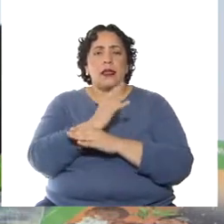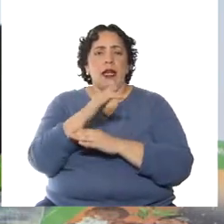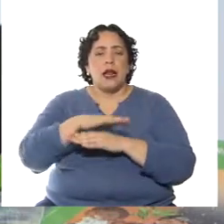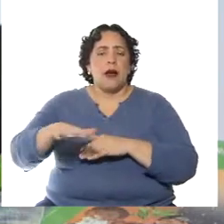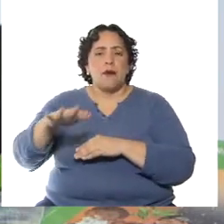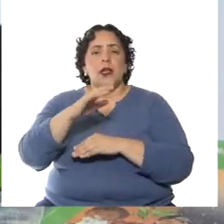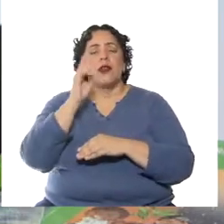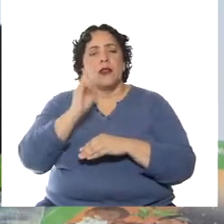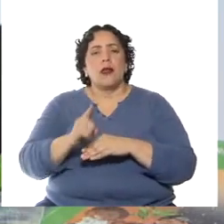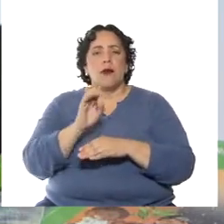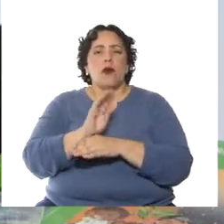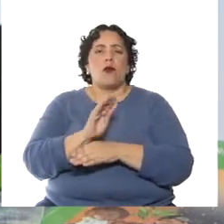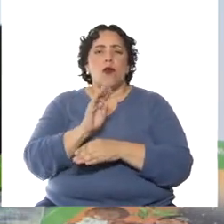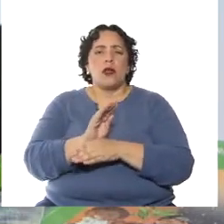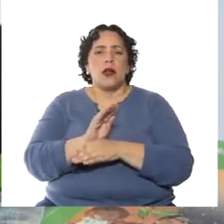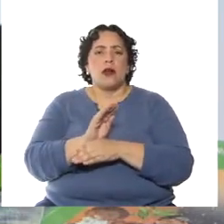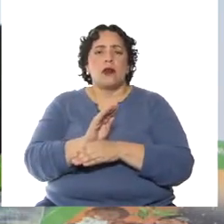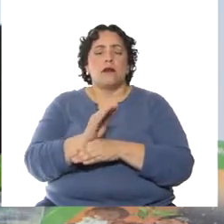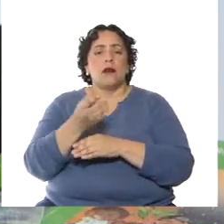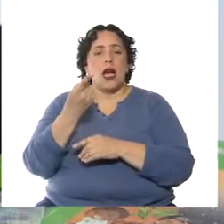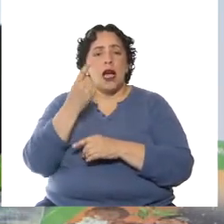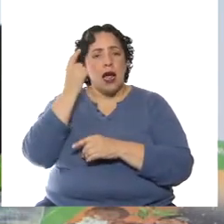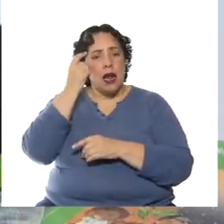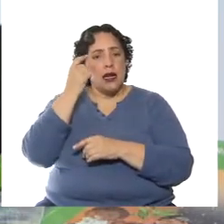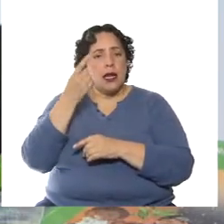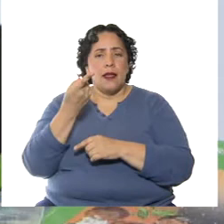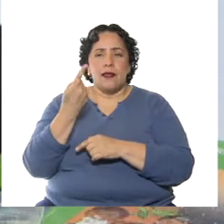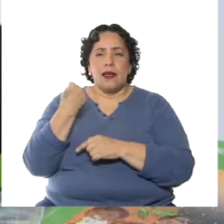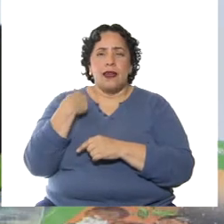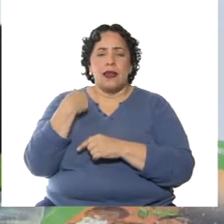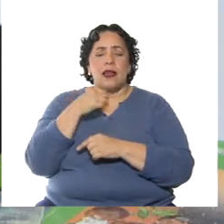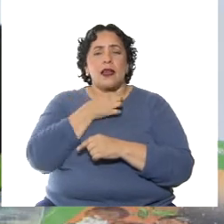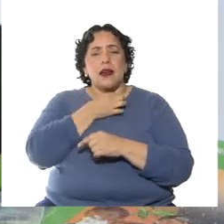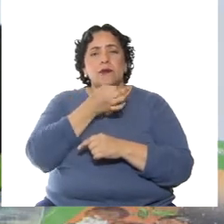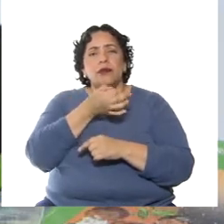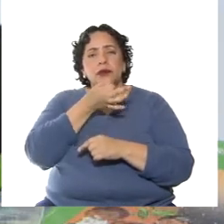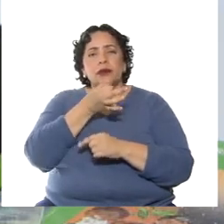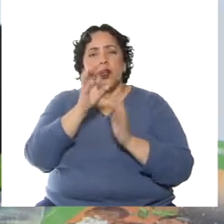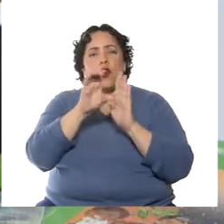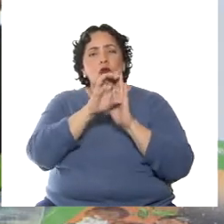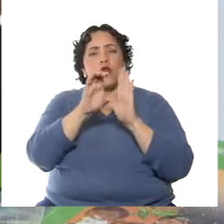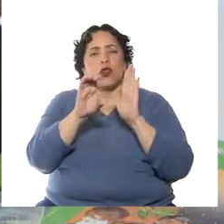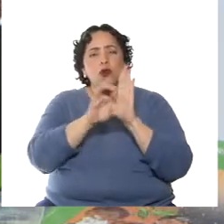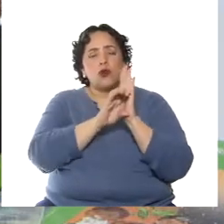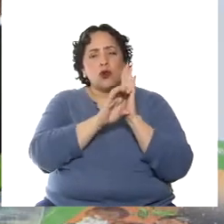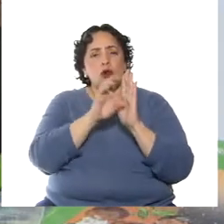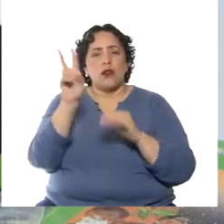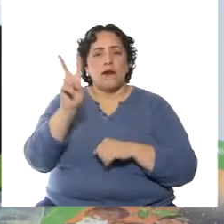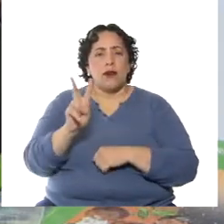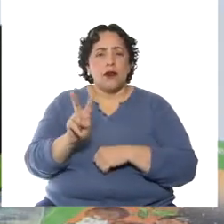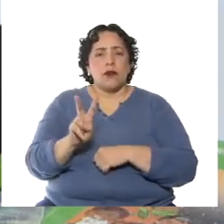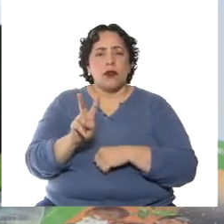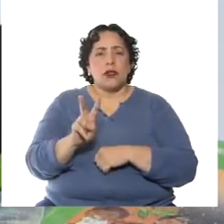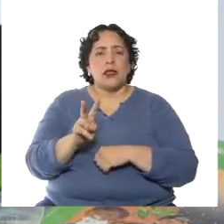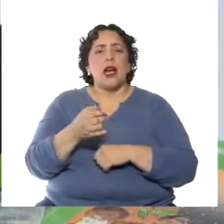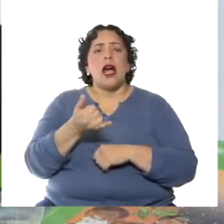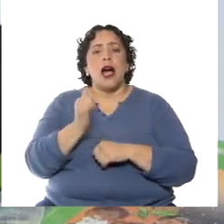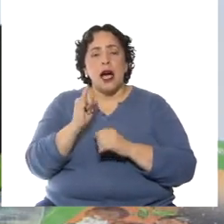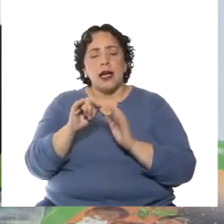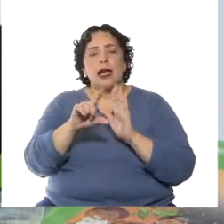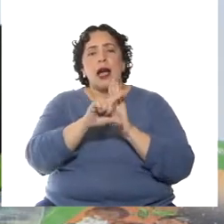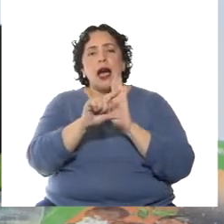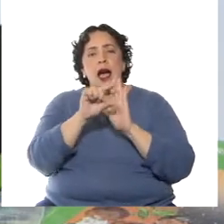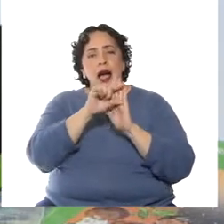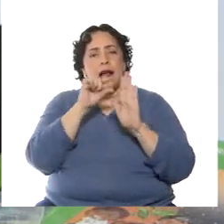debemos cuidarlo. E incluso el día de ayer hablamos sobre que en la Constitución de la República Bolivariana de Venezuela hay artículos